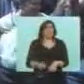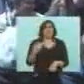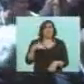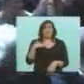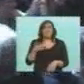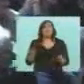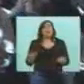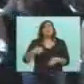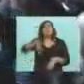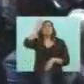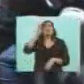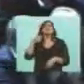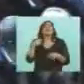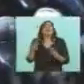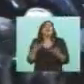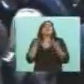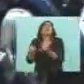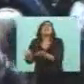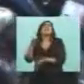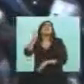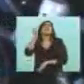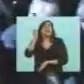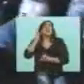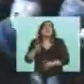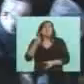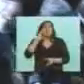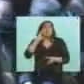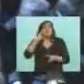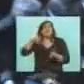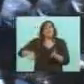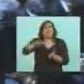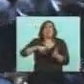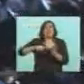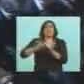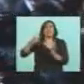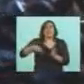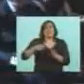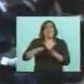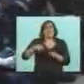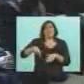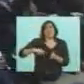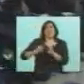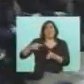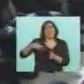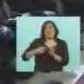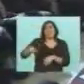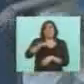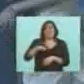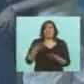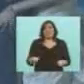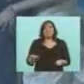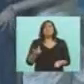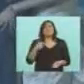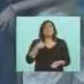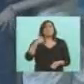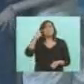más se van a beneficiar son precisamente los que viven aquí en la ciudad capital. Y también aspiramos a que